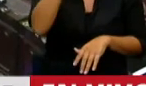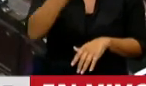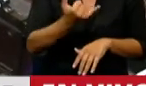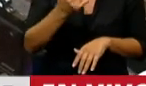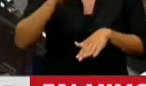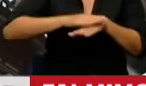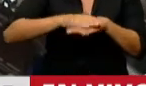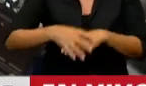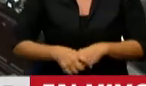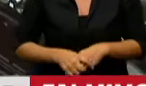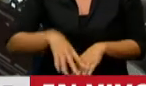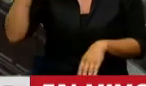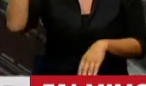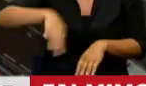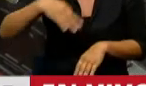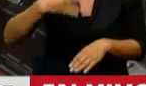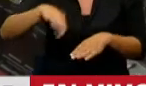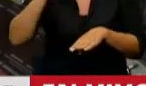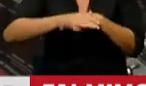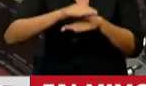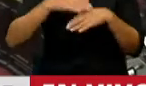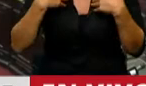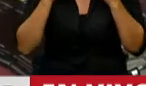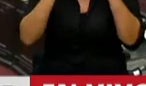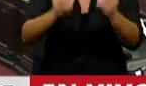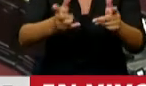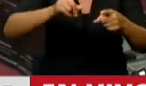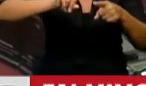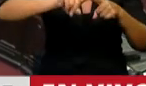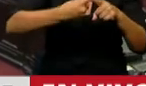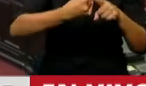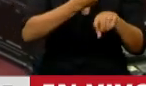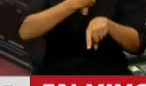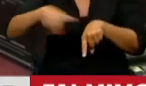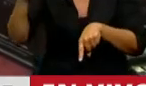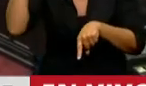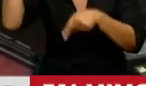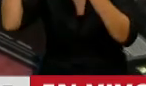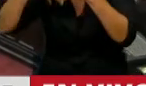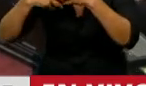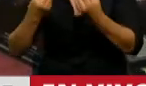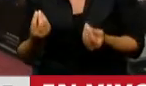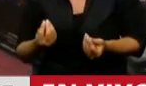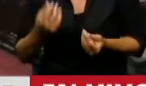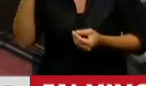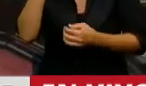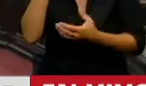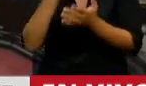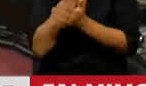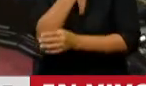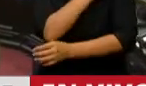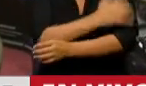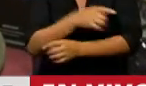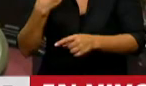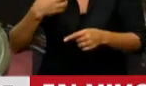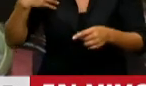que ver. Hay que hacerse cargo de esto. Por eso hablo de la política al diván y también a asumir con humildad que la corremos